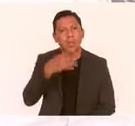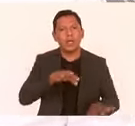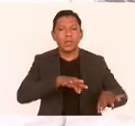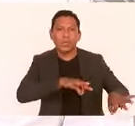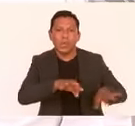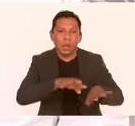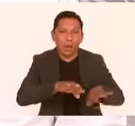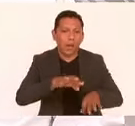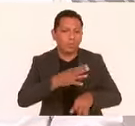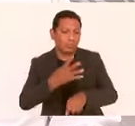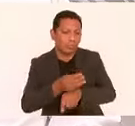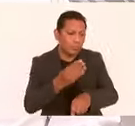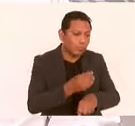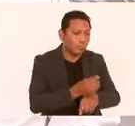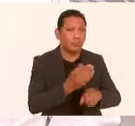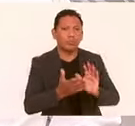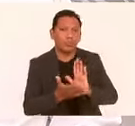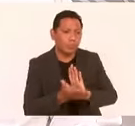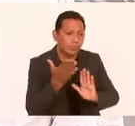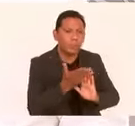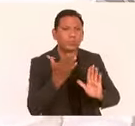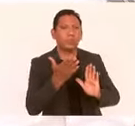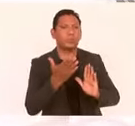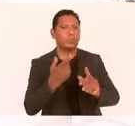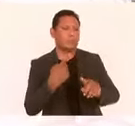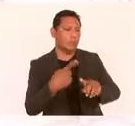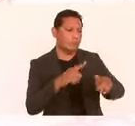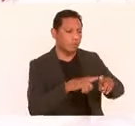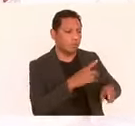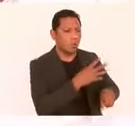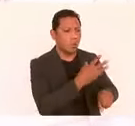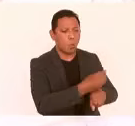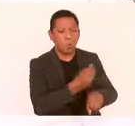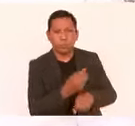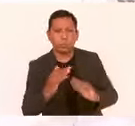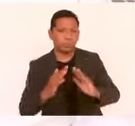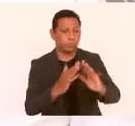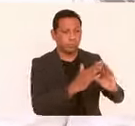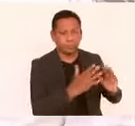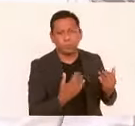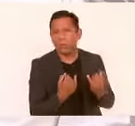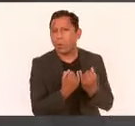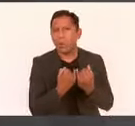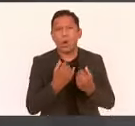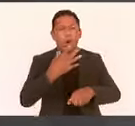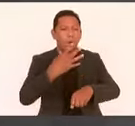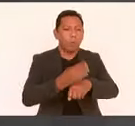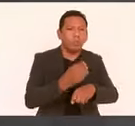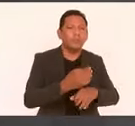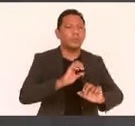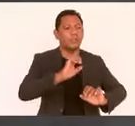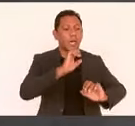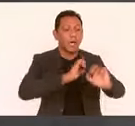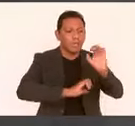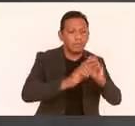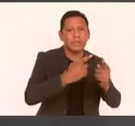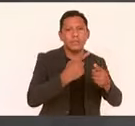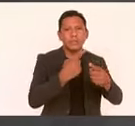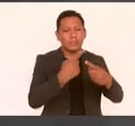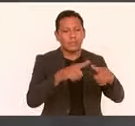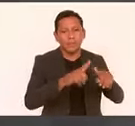de reconstrucción de la vivienda, de restauración de los monumentos históricos y de los templos,